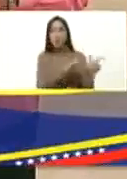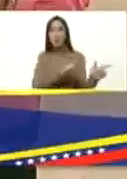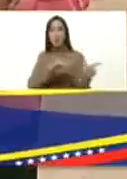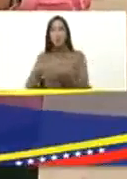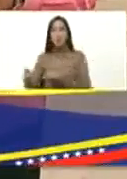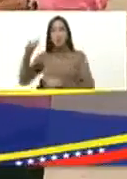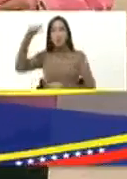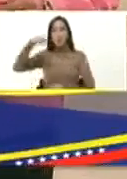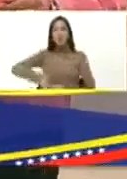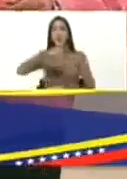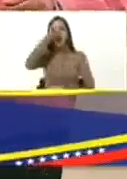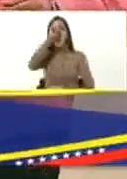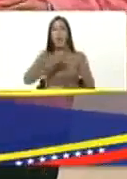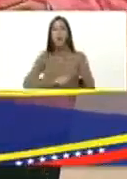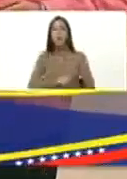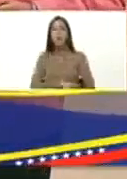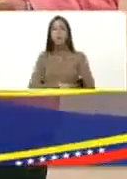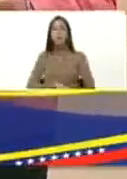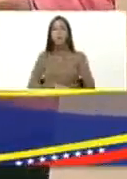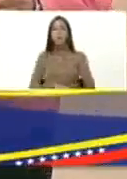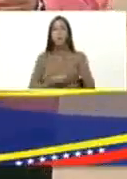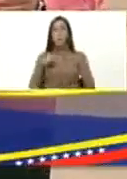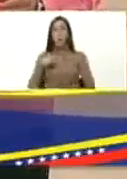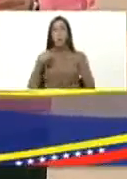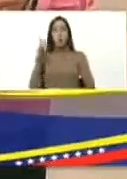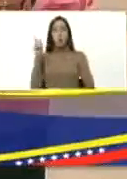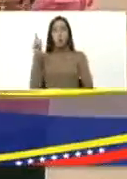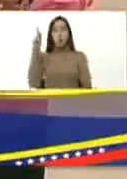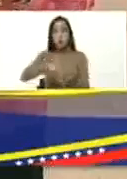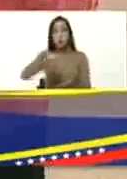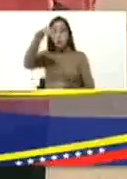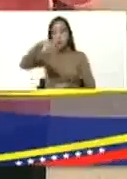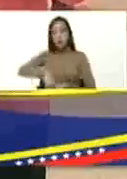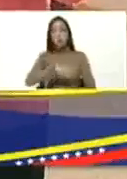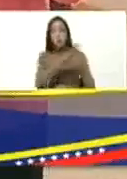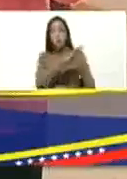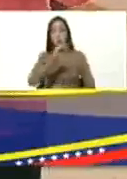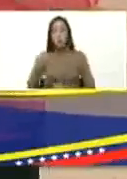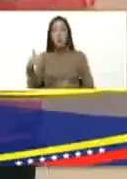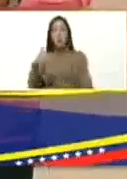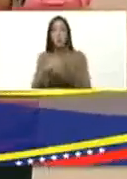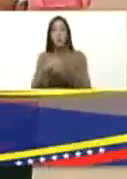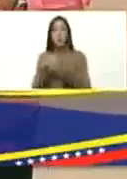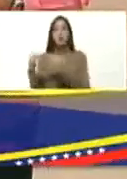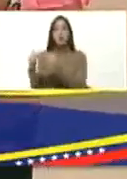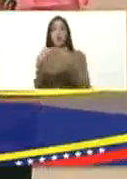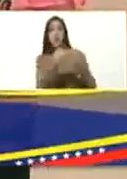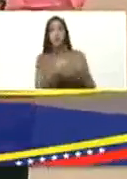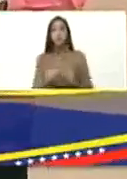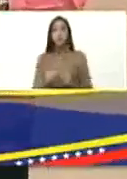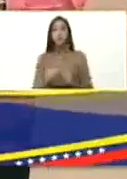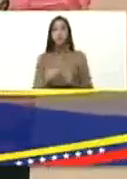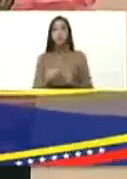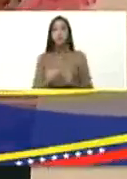año 2021. Hoy llegamos a 400.000 este año y a